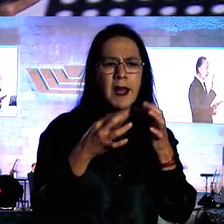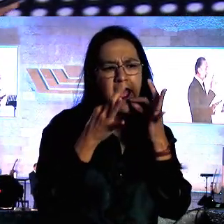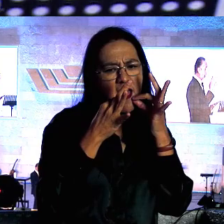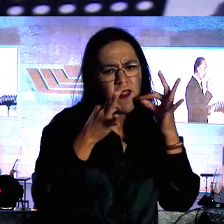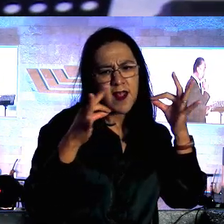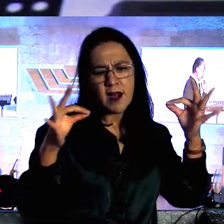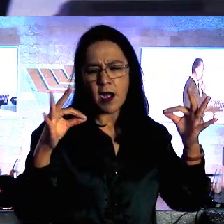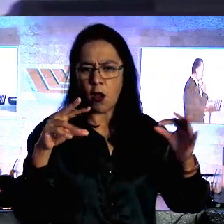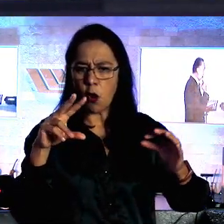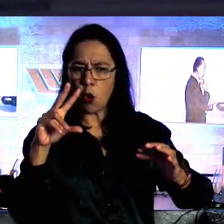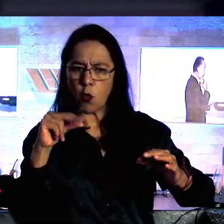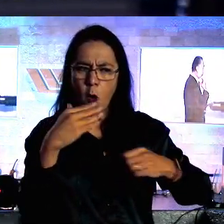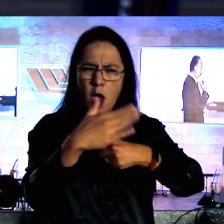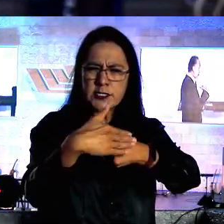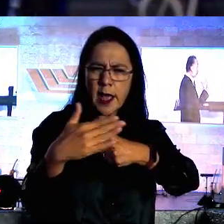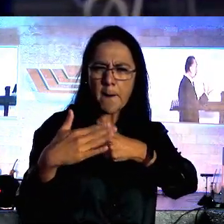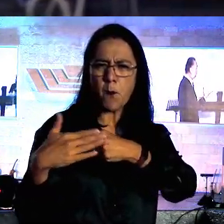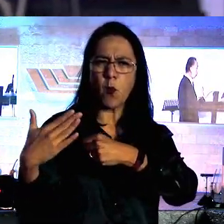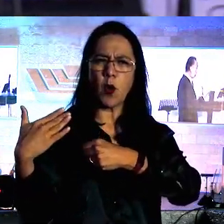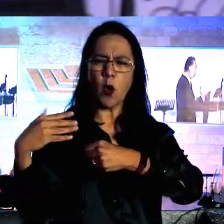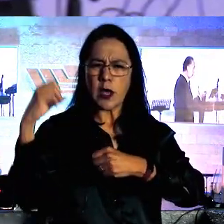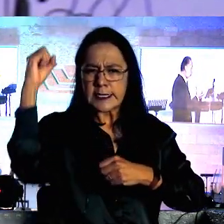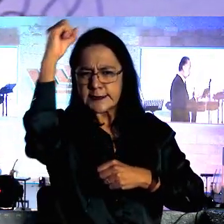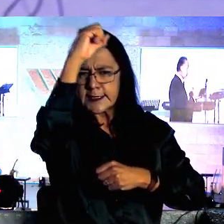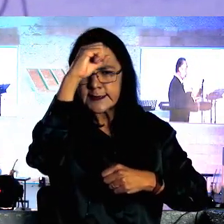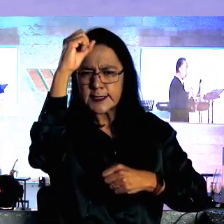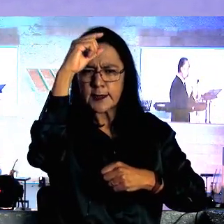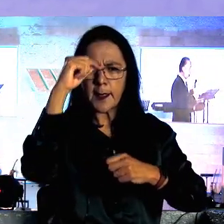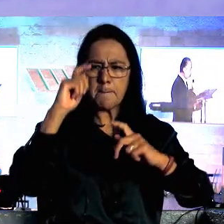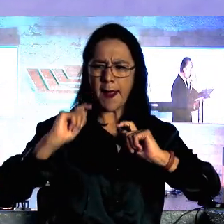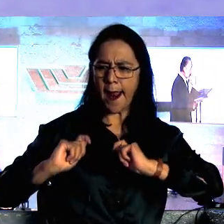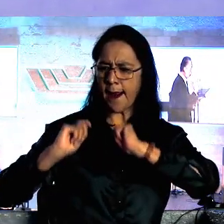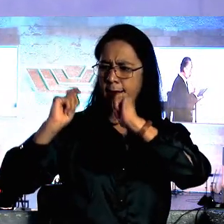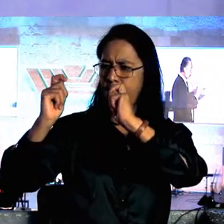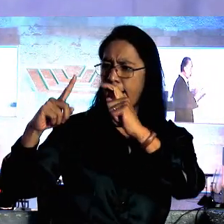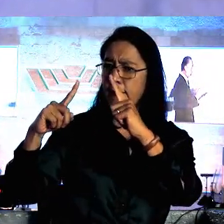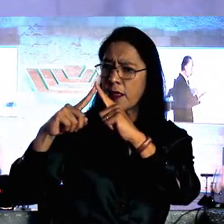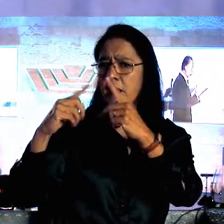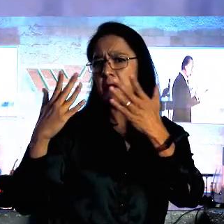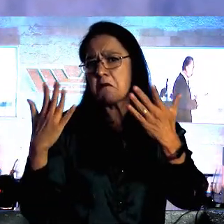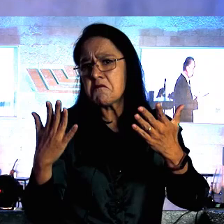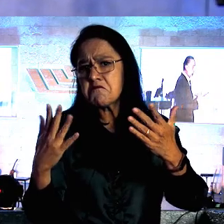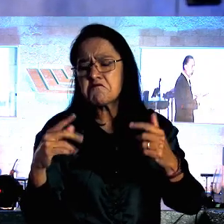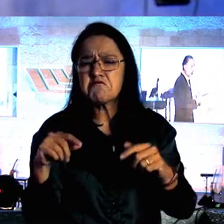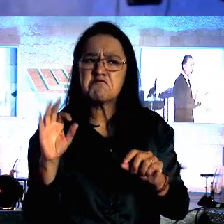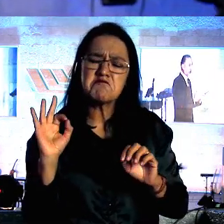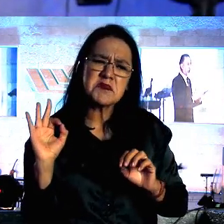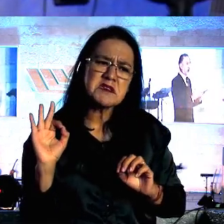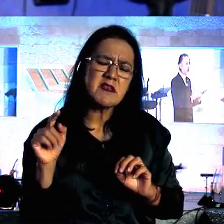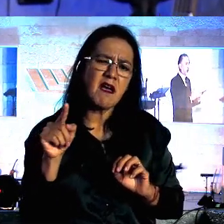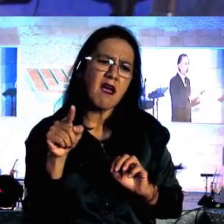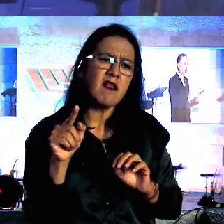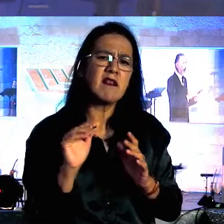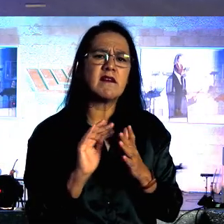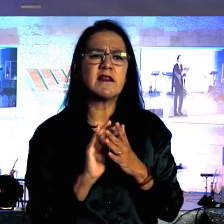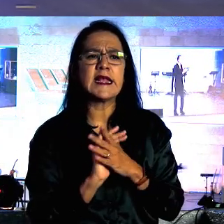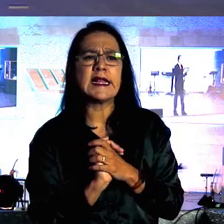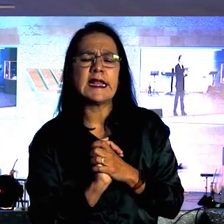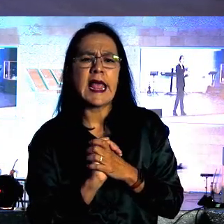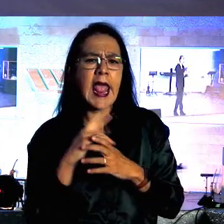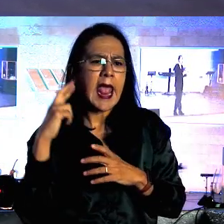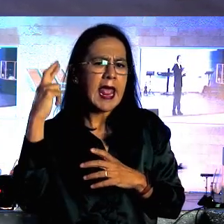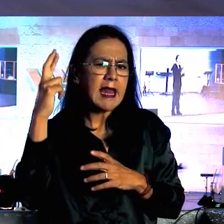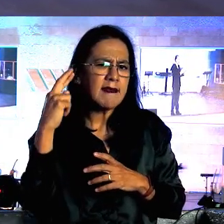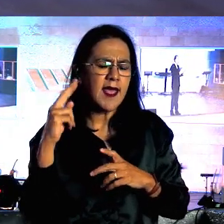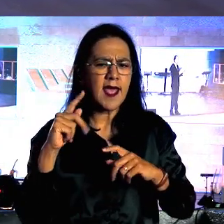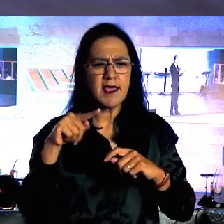Esto es muy interesante, porque está consagrando el templo y quizás lo lógico era, él es el rey, él aportó los